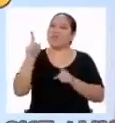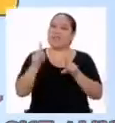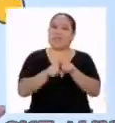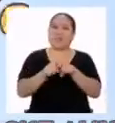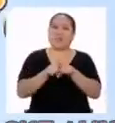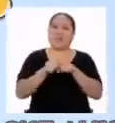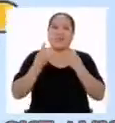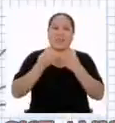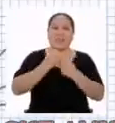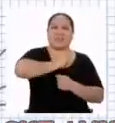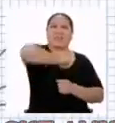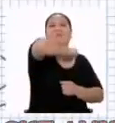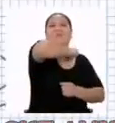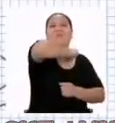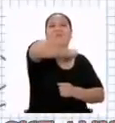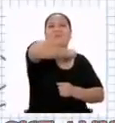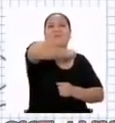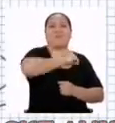inténtelo.